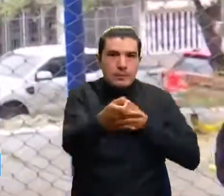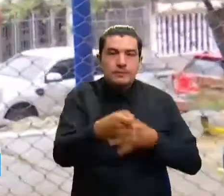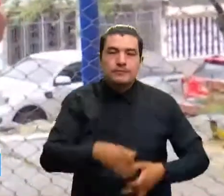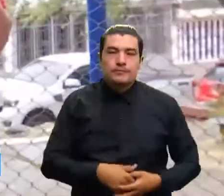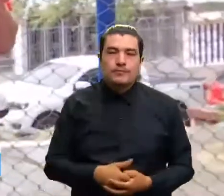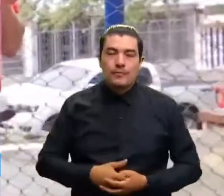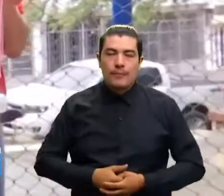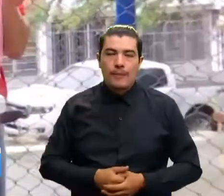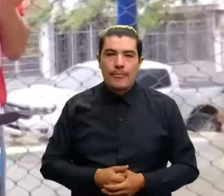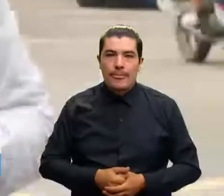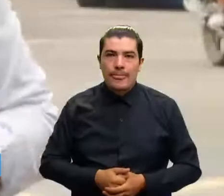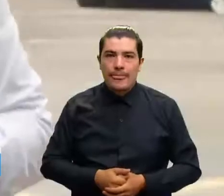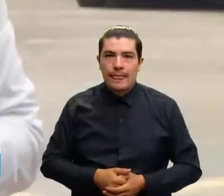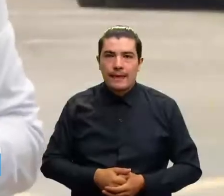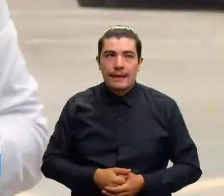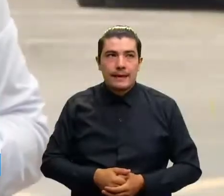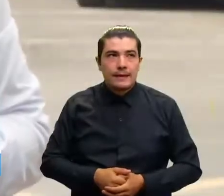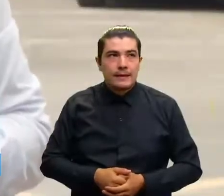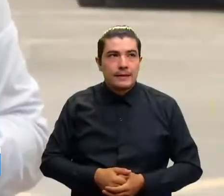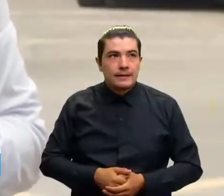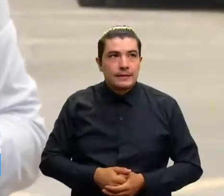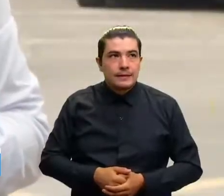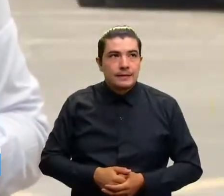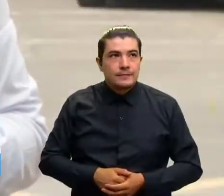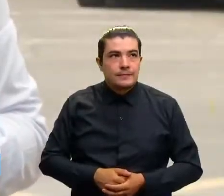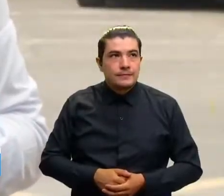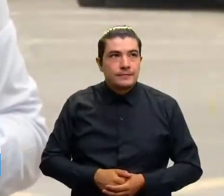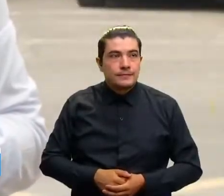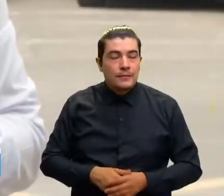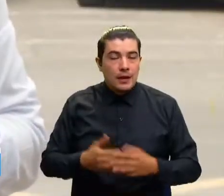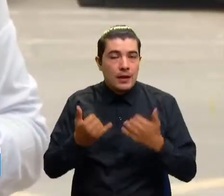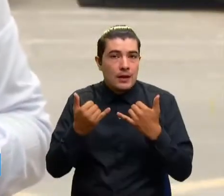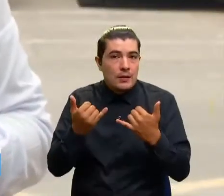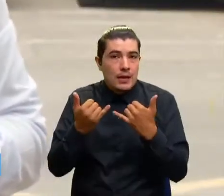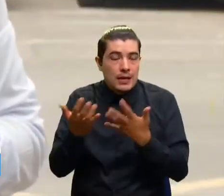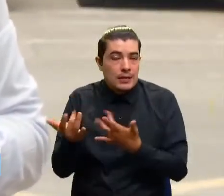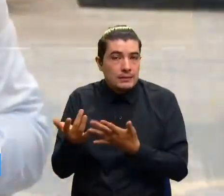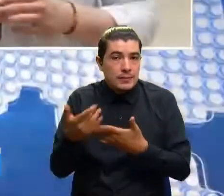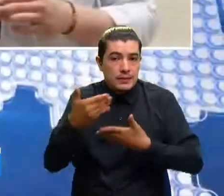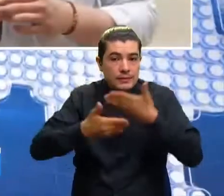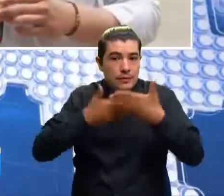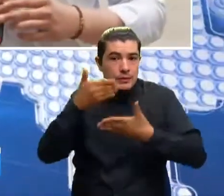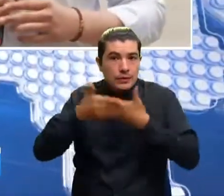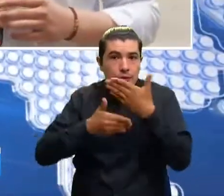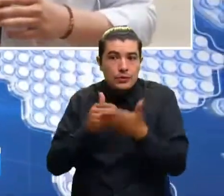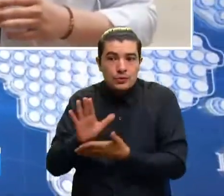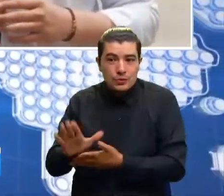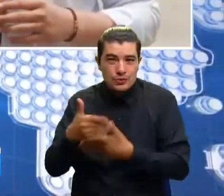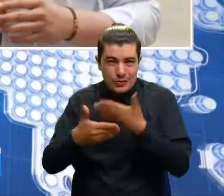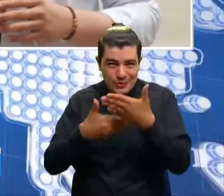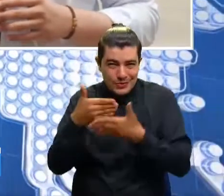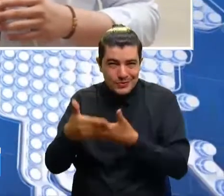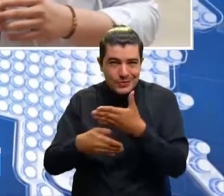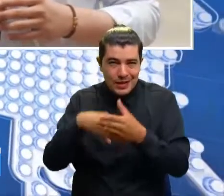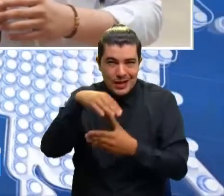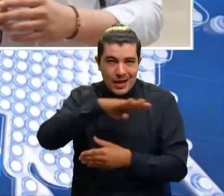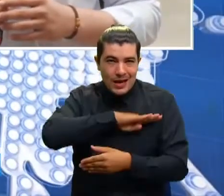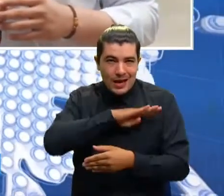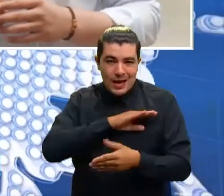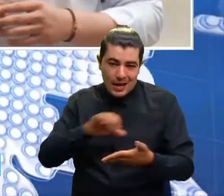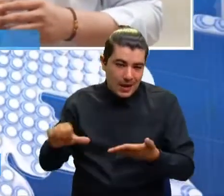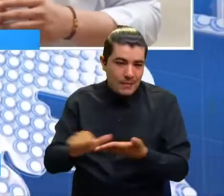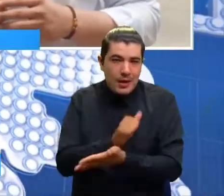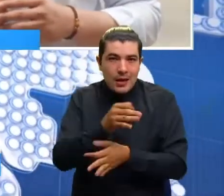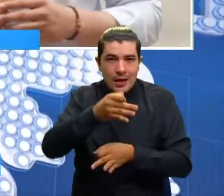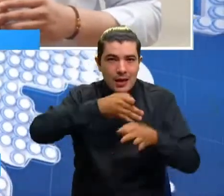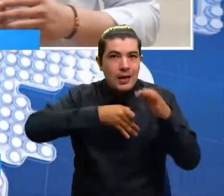toda la información y a las diferentes reacciones que genere pues esta situación del proceso de revocatoria en la ciudad de Cúcuta. Desde el